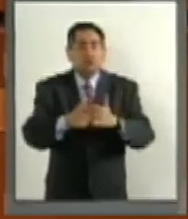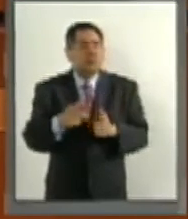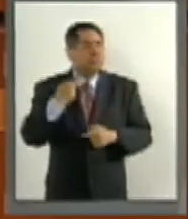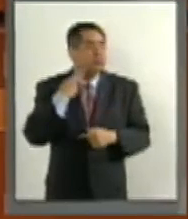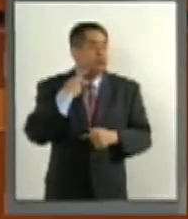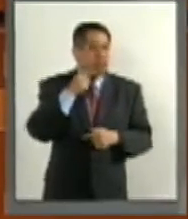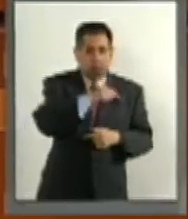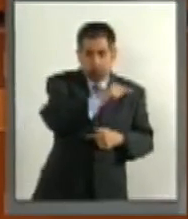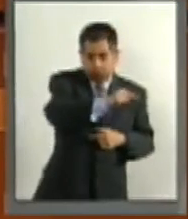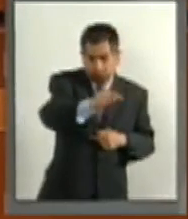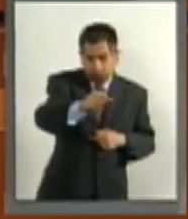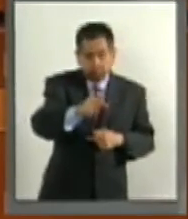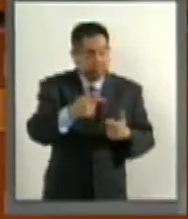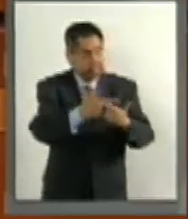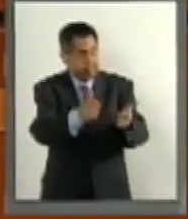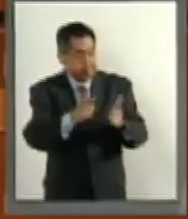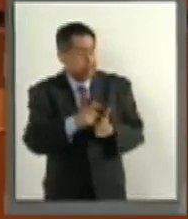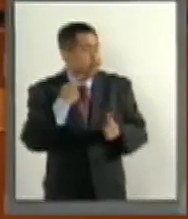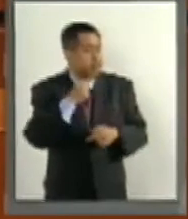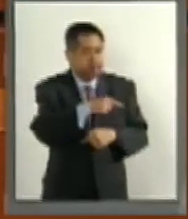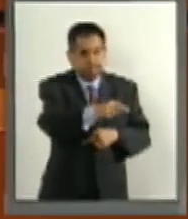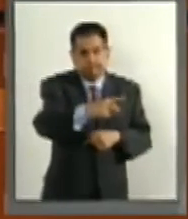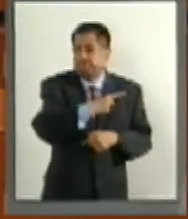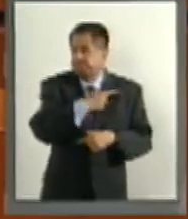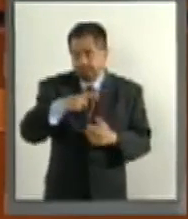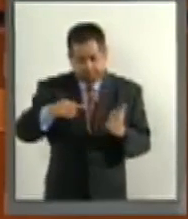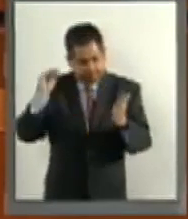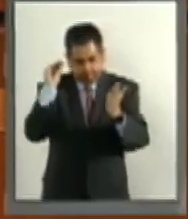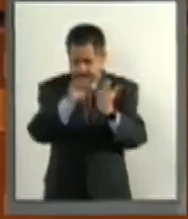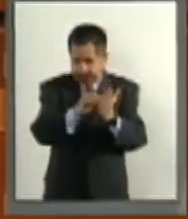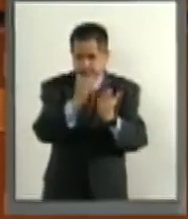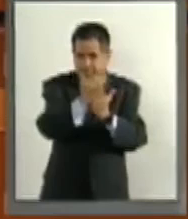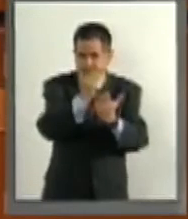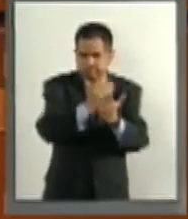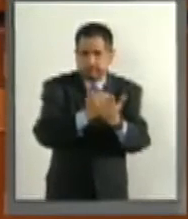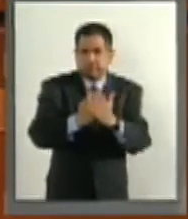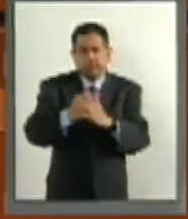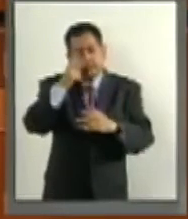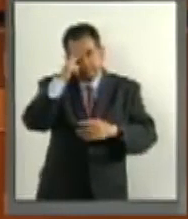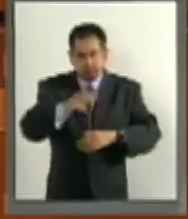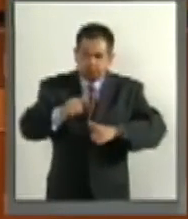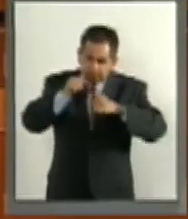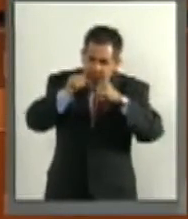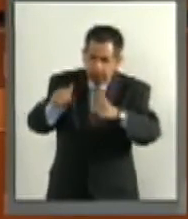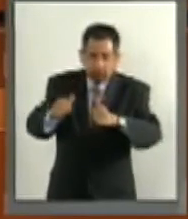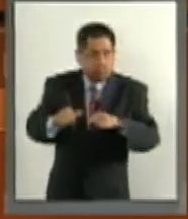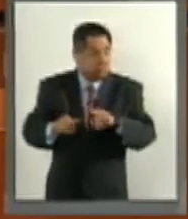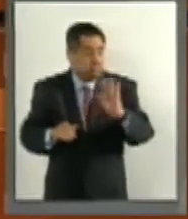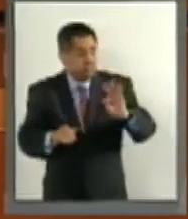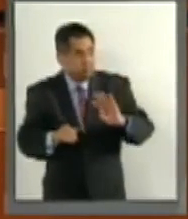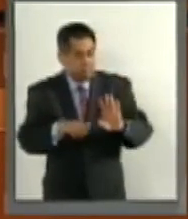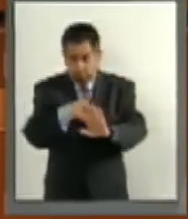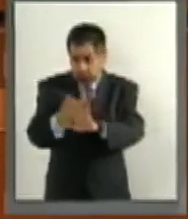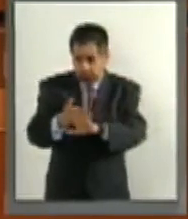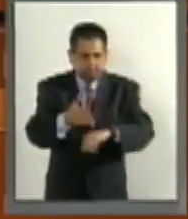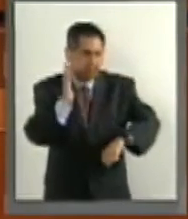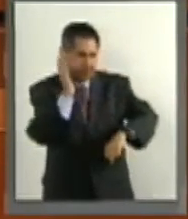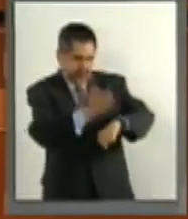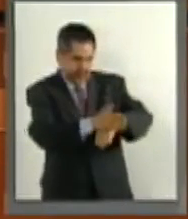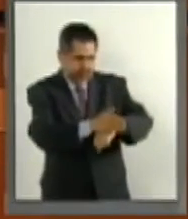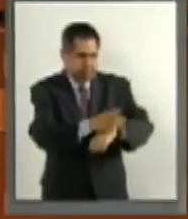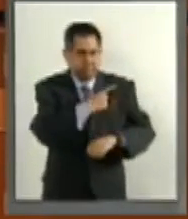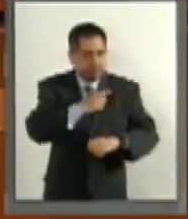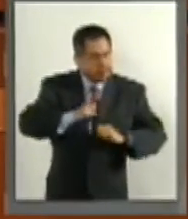las agrupaciones políticas deberán establecer mecanismos para prevenir, atender, sancionar y, en su caso, erradicar la